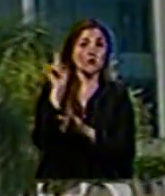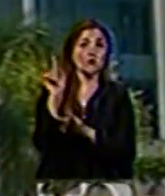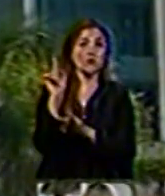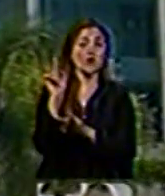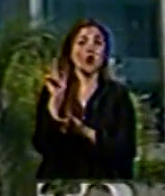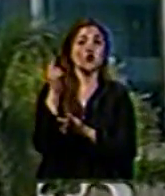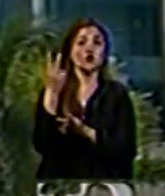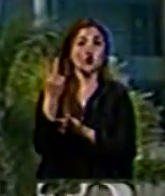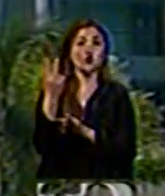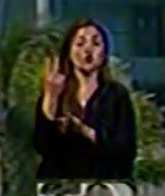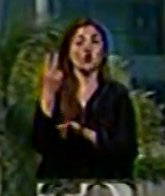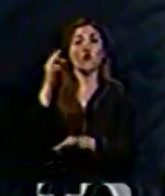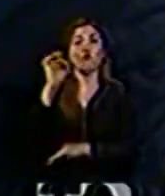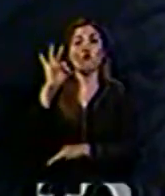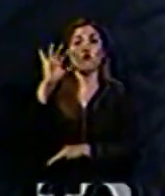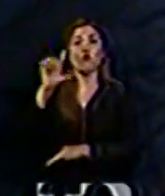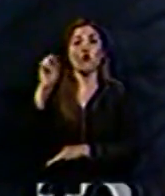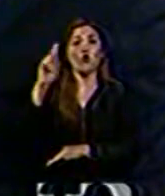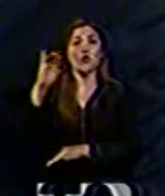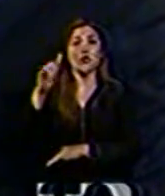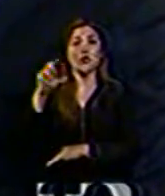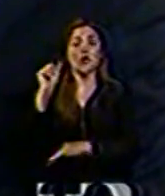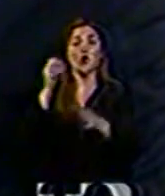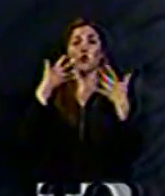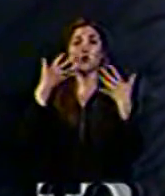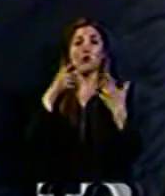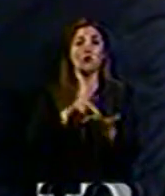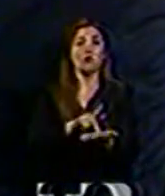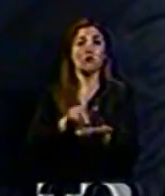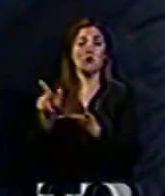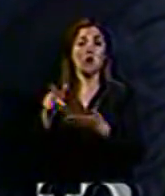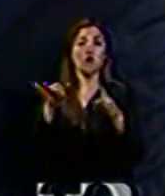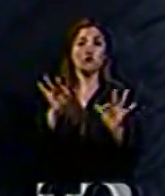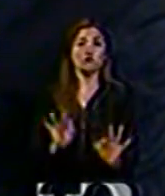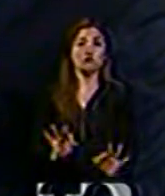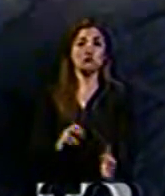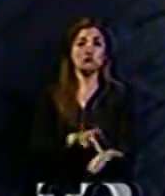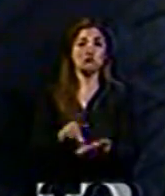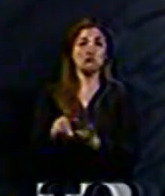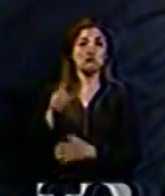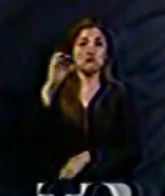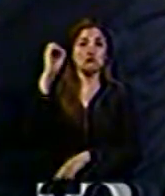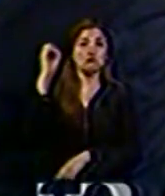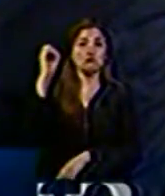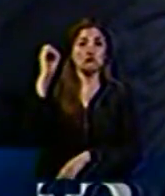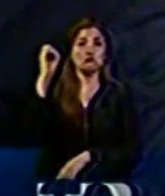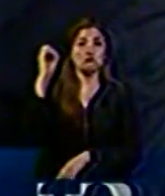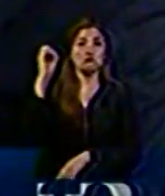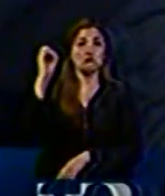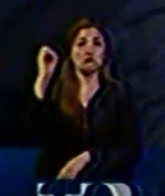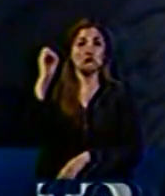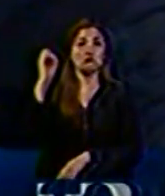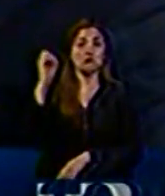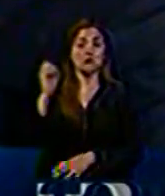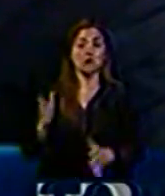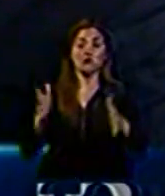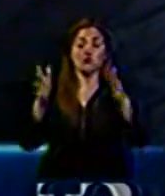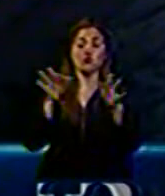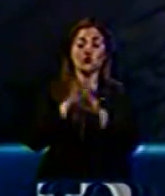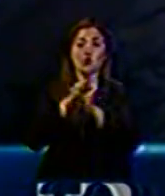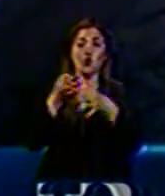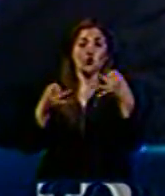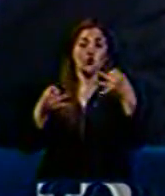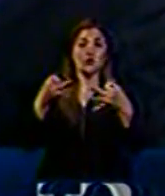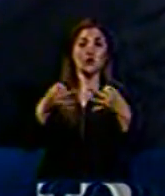de la Florida, en Guayaquil. Jamás han pagado oficialmente ni un centavo tampoco a la función judicial. Ya